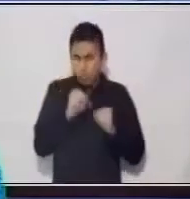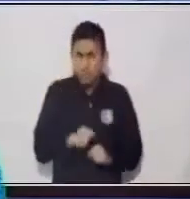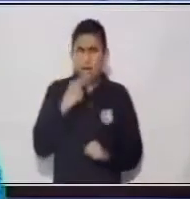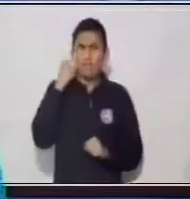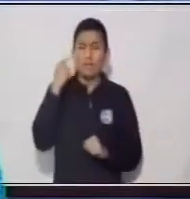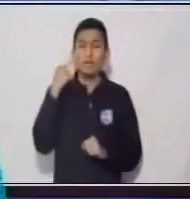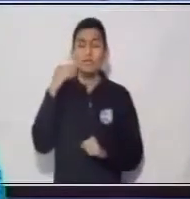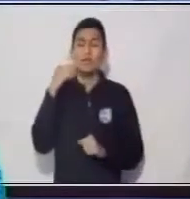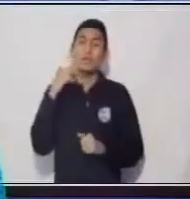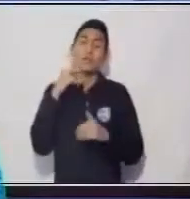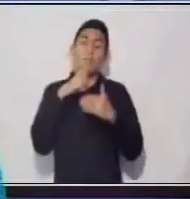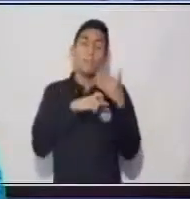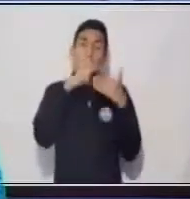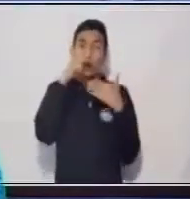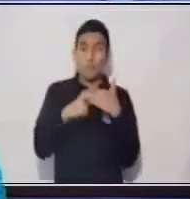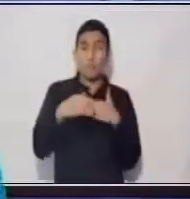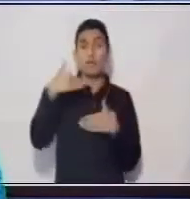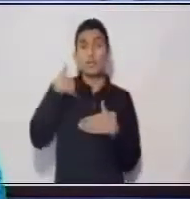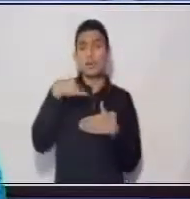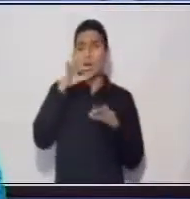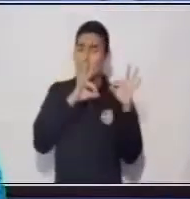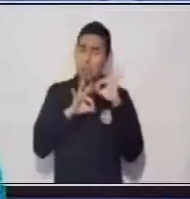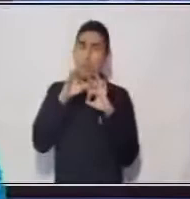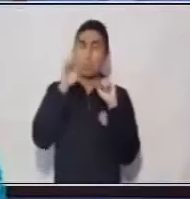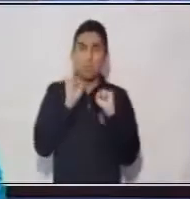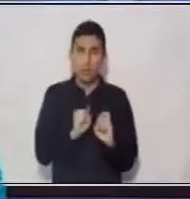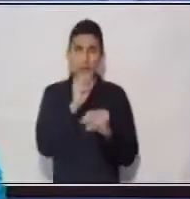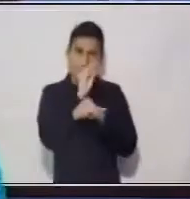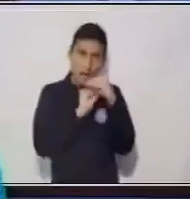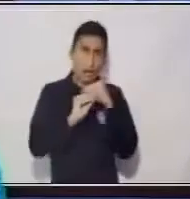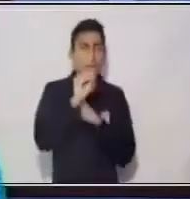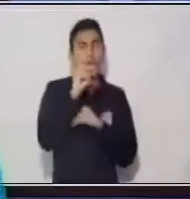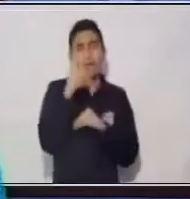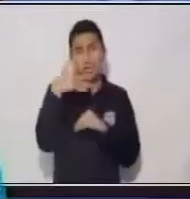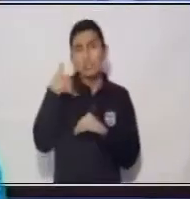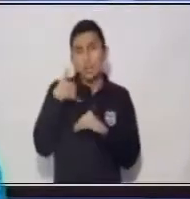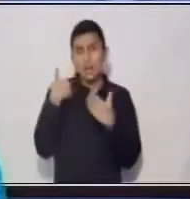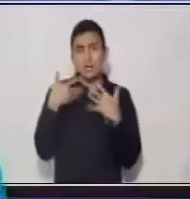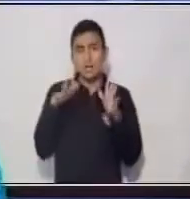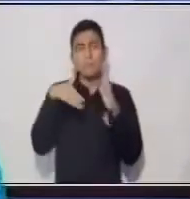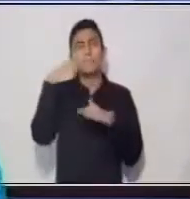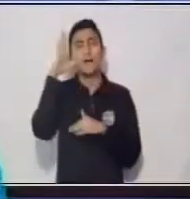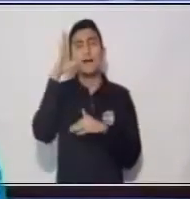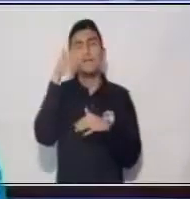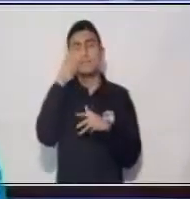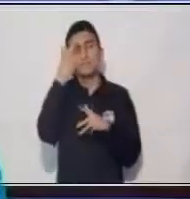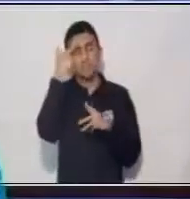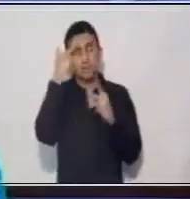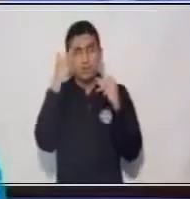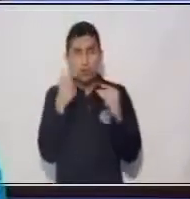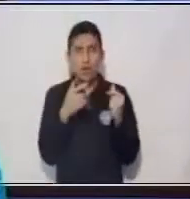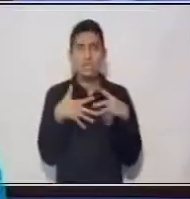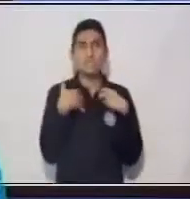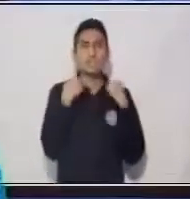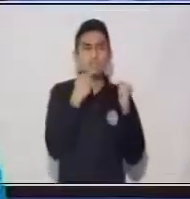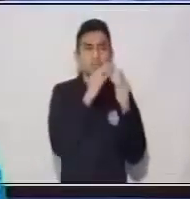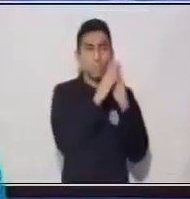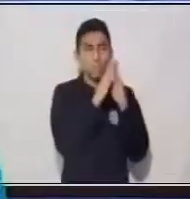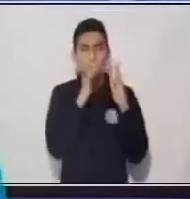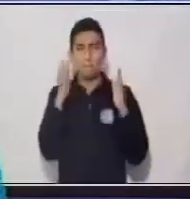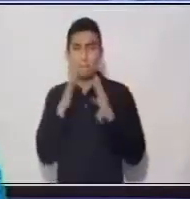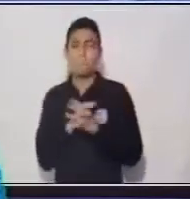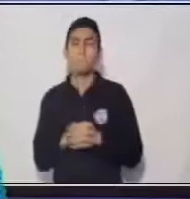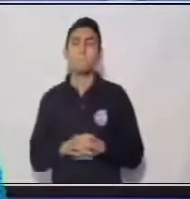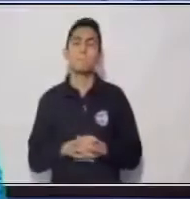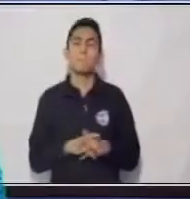movimiento constante cambie y agarre como que más aviada. A eso le llamamos aceleración. Muy